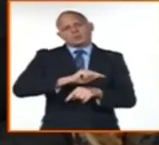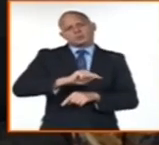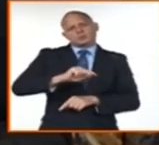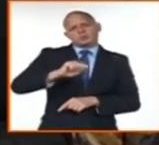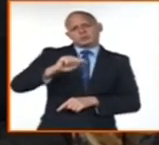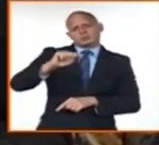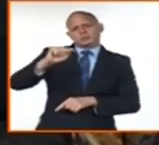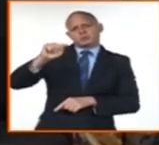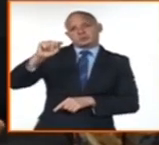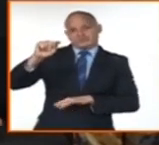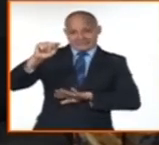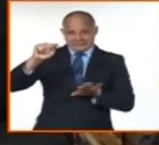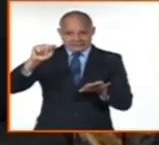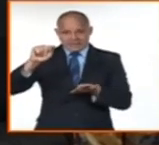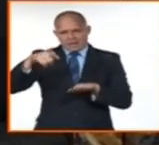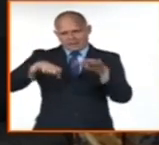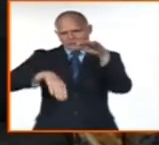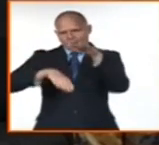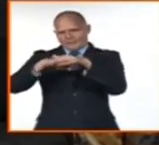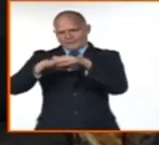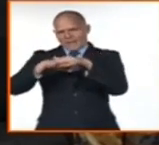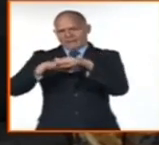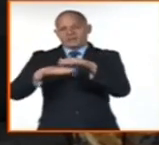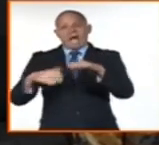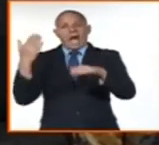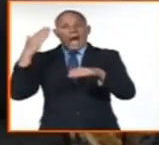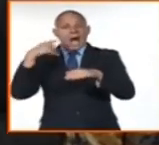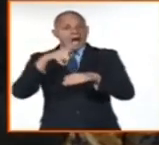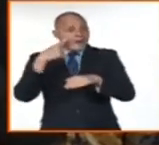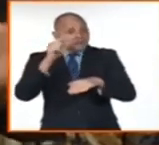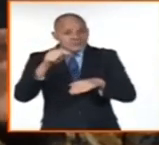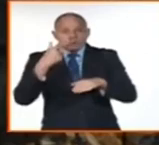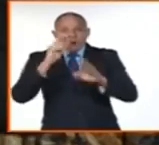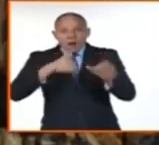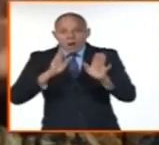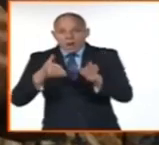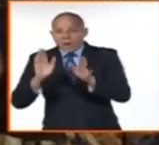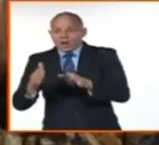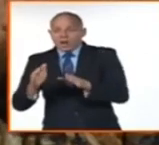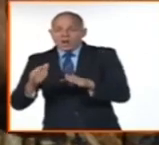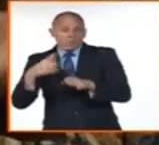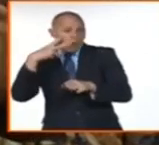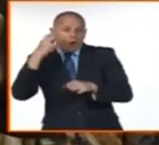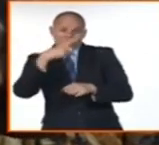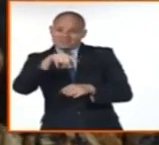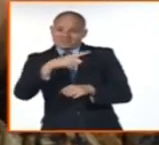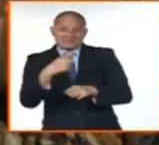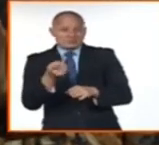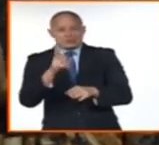alta, porque no conocíamos la enfermedad, fuimos tomando las medidas,